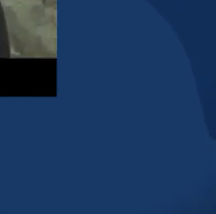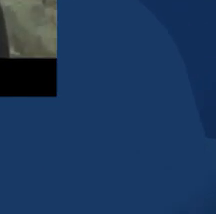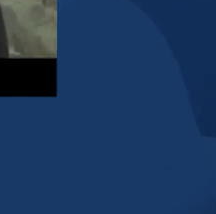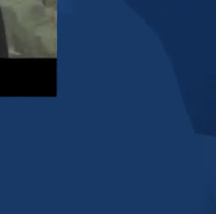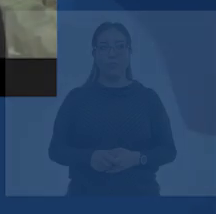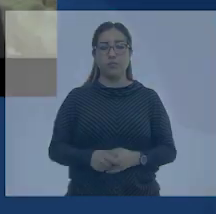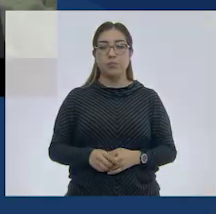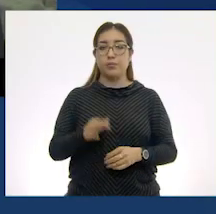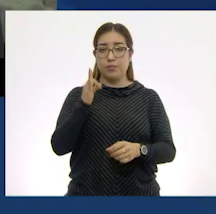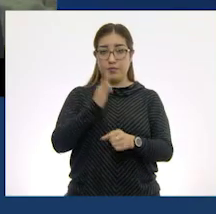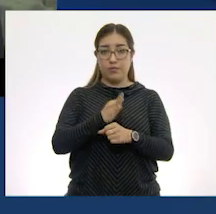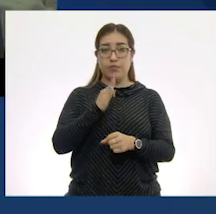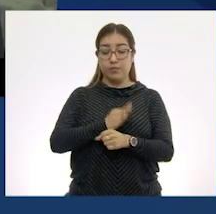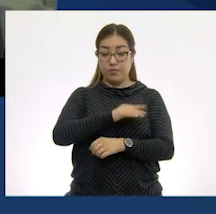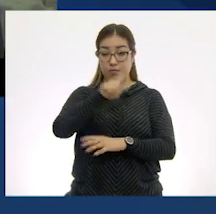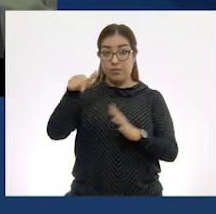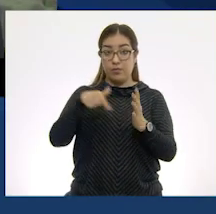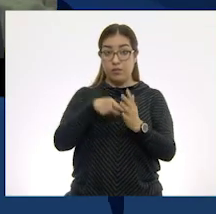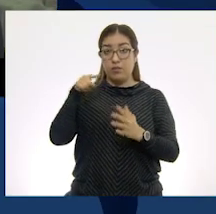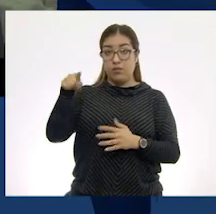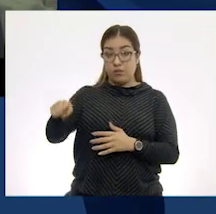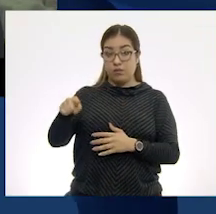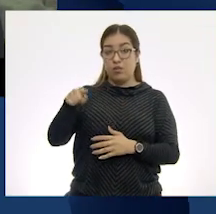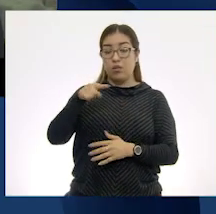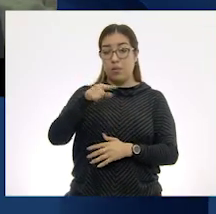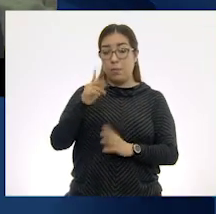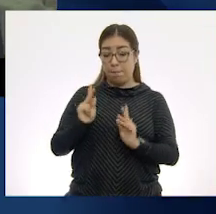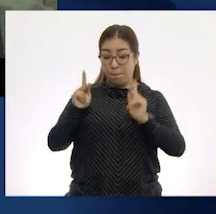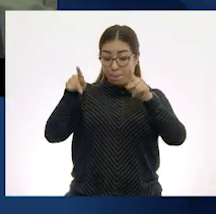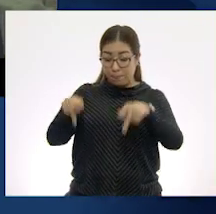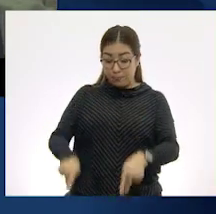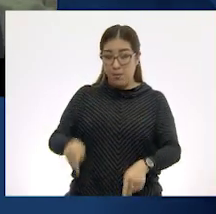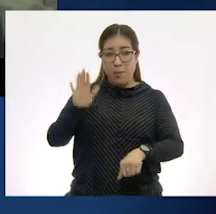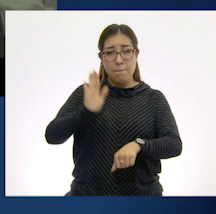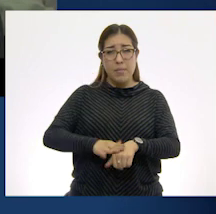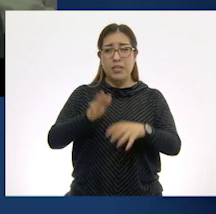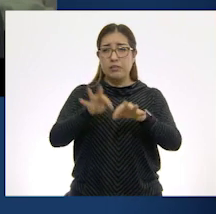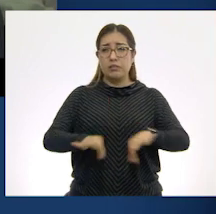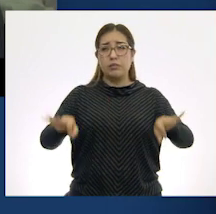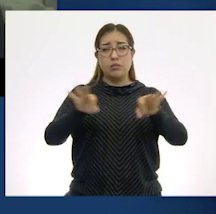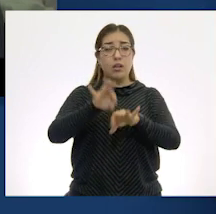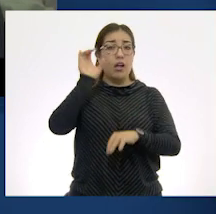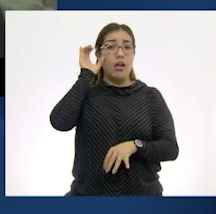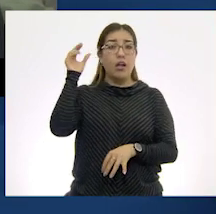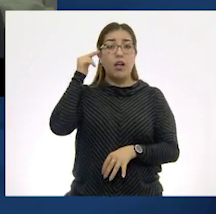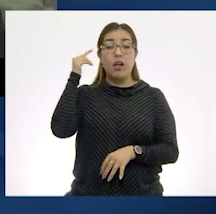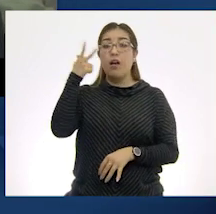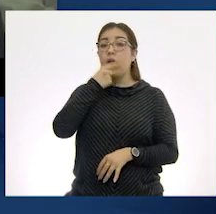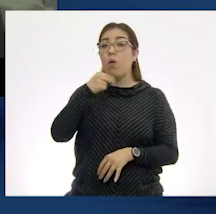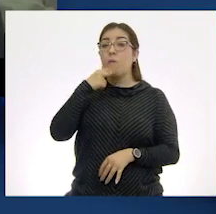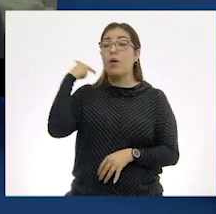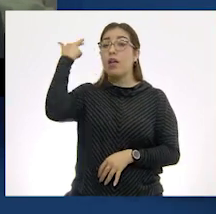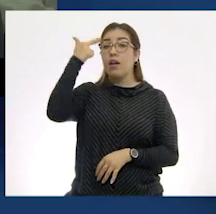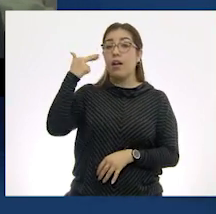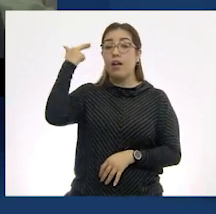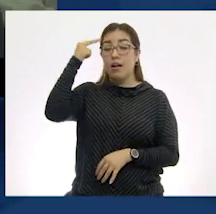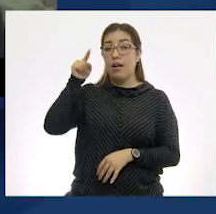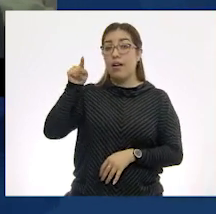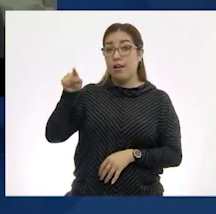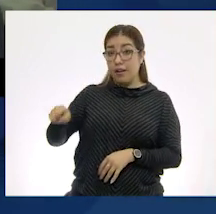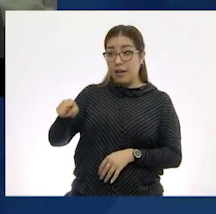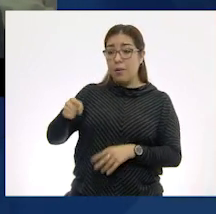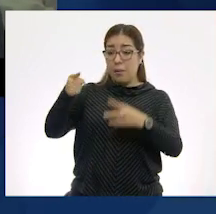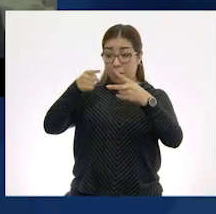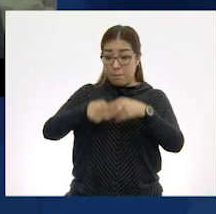Nos encontramos en el mausoleo de una de las figuras más trascendentales de la historia de China, el emperador Qin Shi Huang, que dio origen